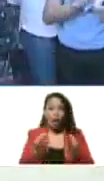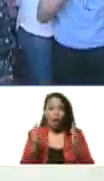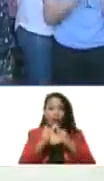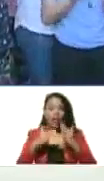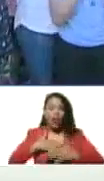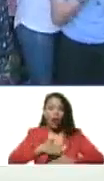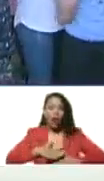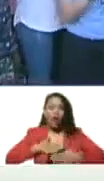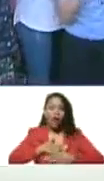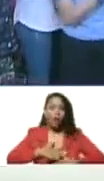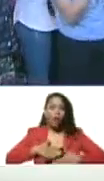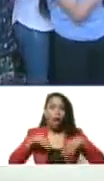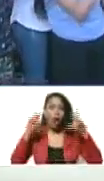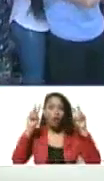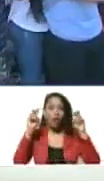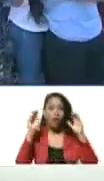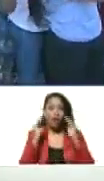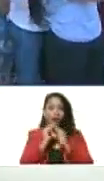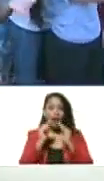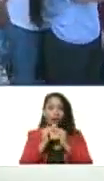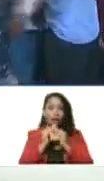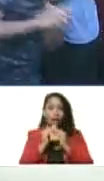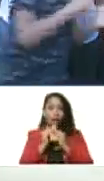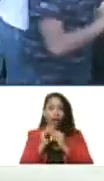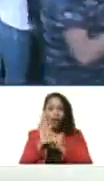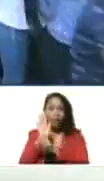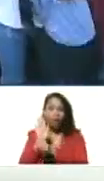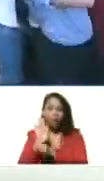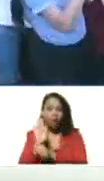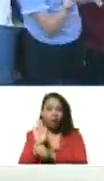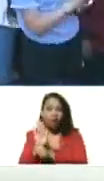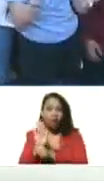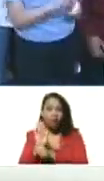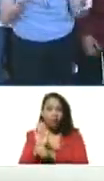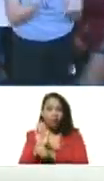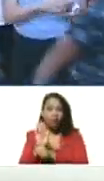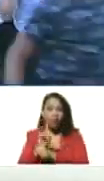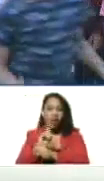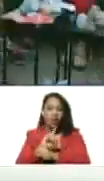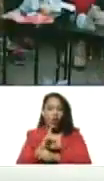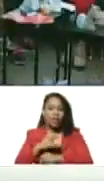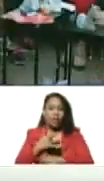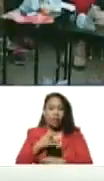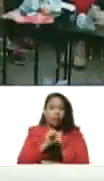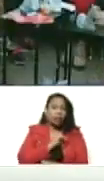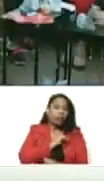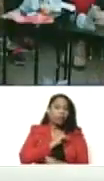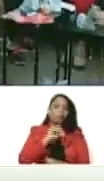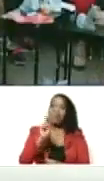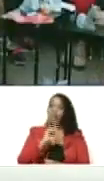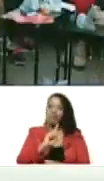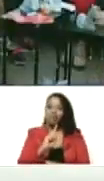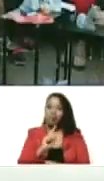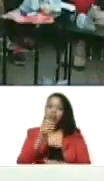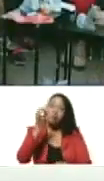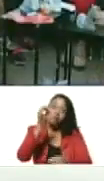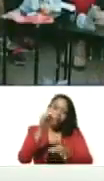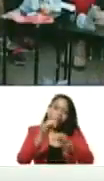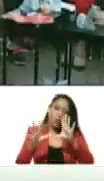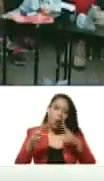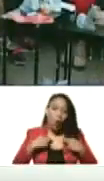cómoda, un nuevo hogar que los va a abrigar y que los va a cobijar, que no tienen que sentir miedo, que tal vez como